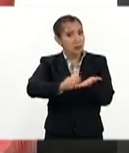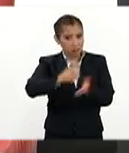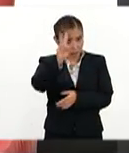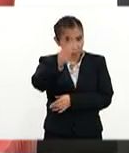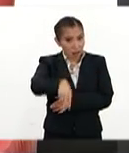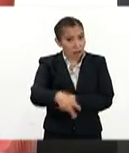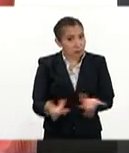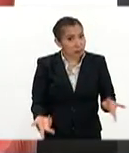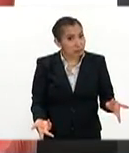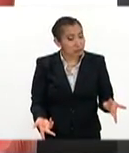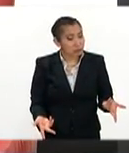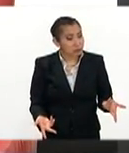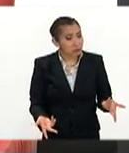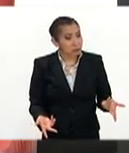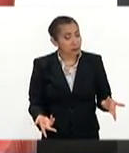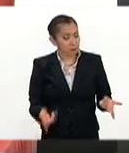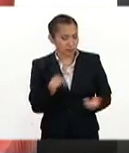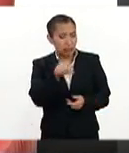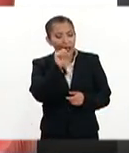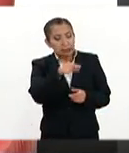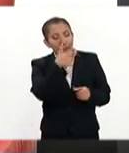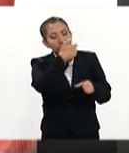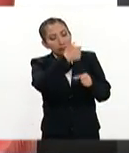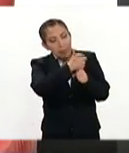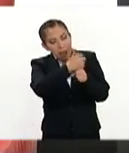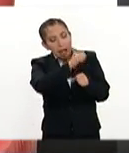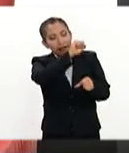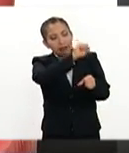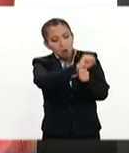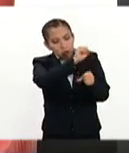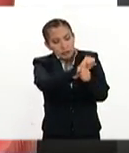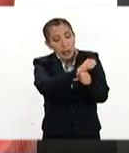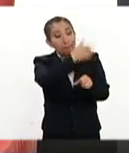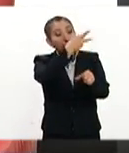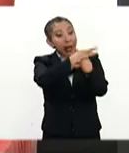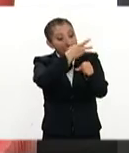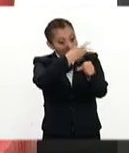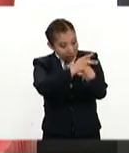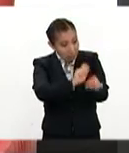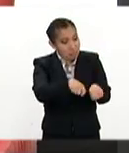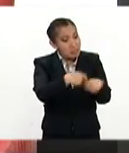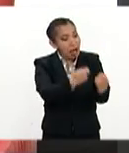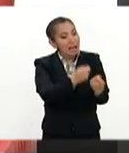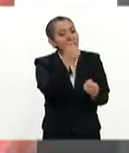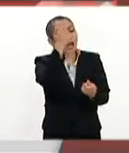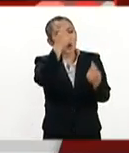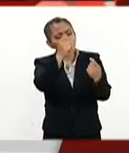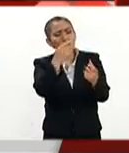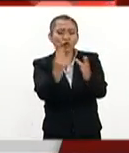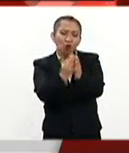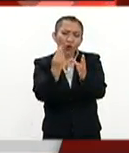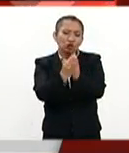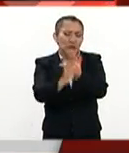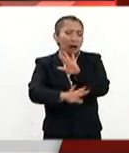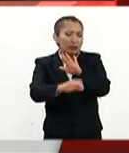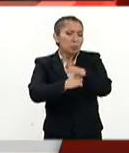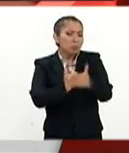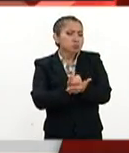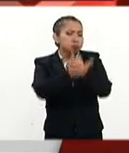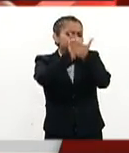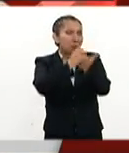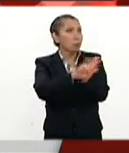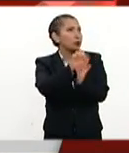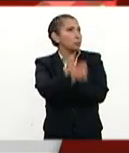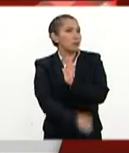creerlo ustedes? Claro, claro. Pues sí. Y de ahí la primaria, la secundaria, la preparatoria y algunos otros cursos que son fundamentales hoy en día,